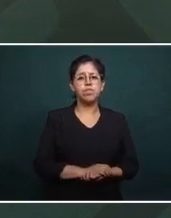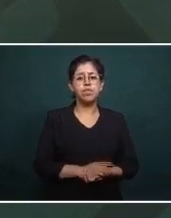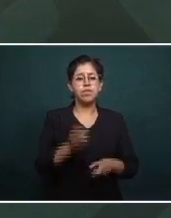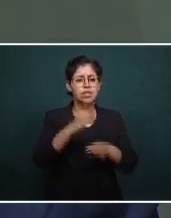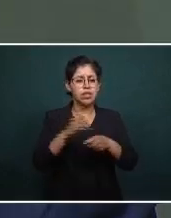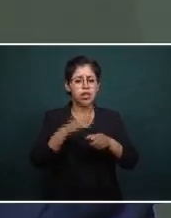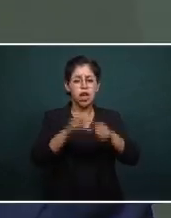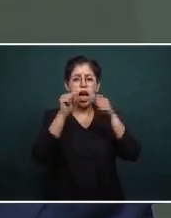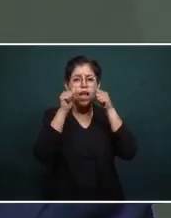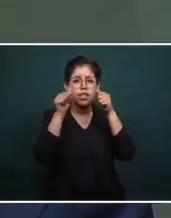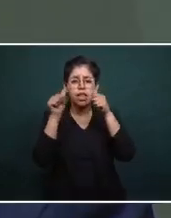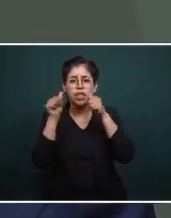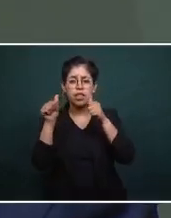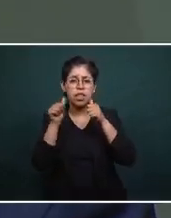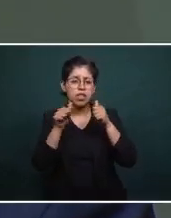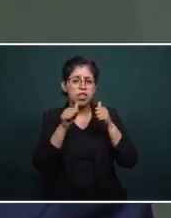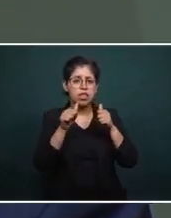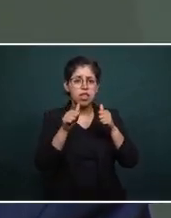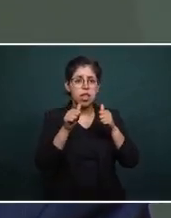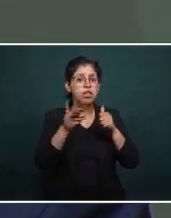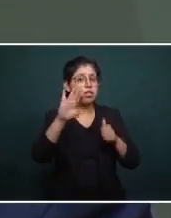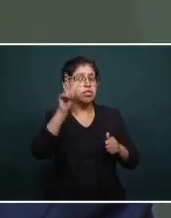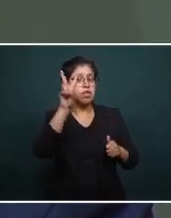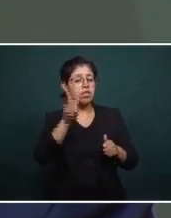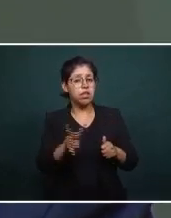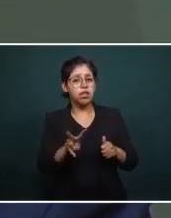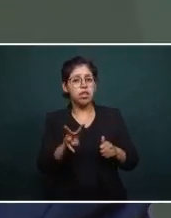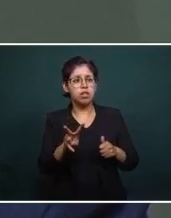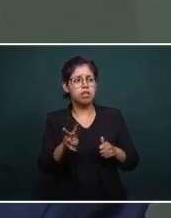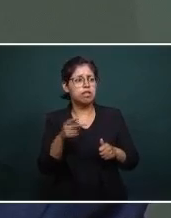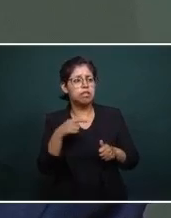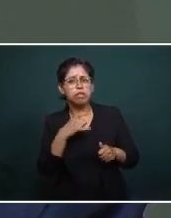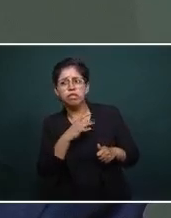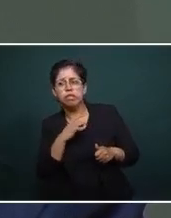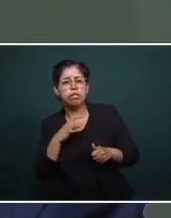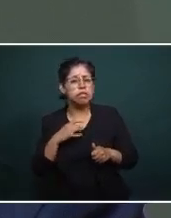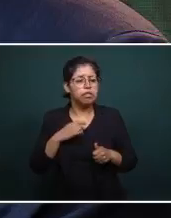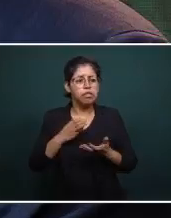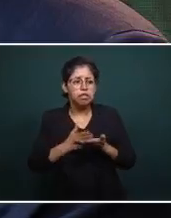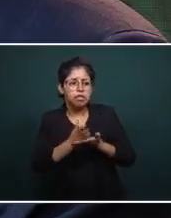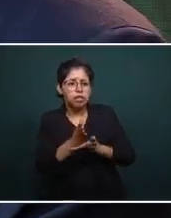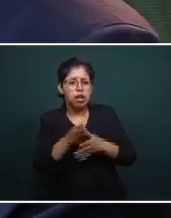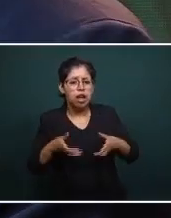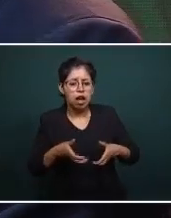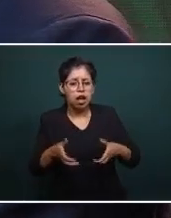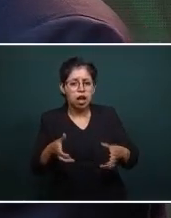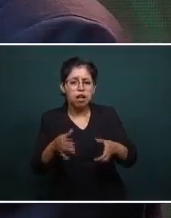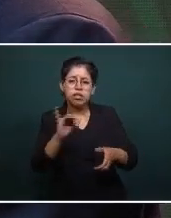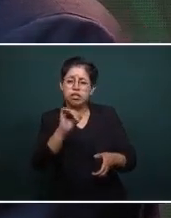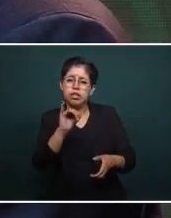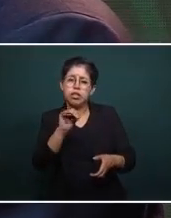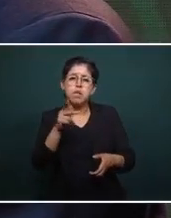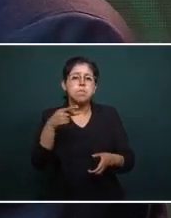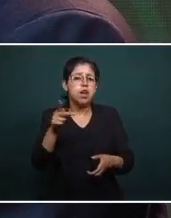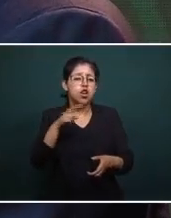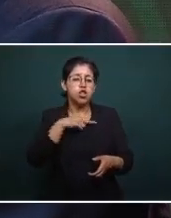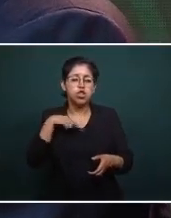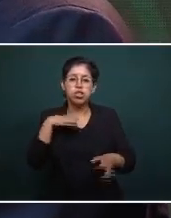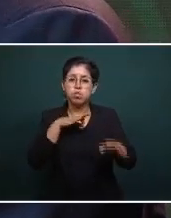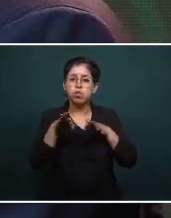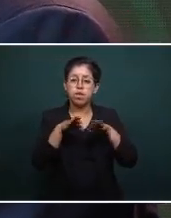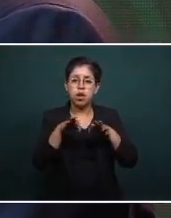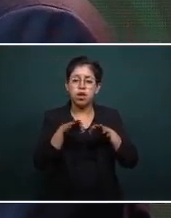atendiendo el problema de la inseguridad y de la violencia. Todos los días,